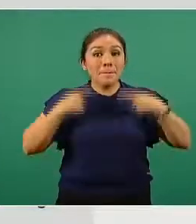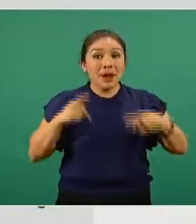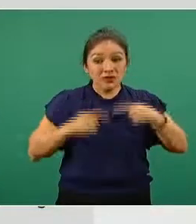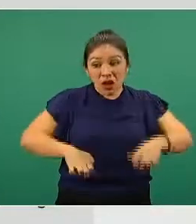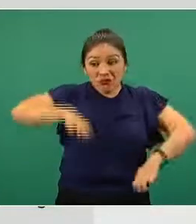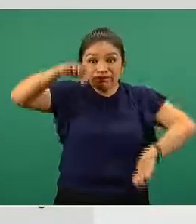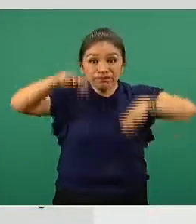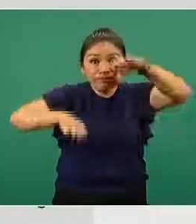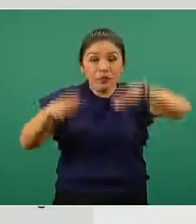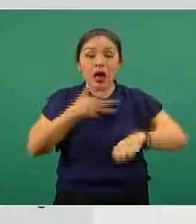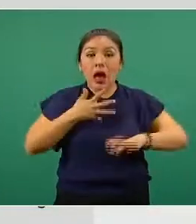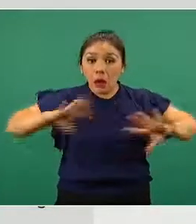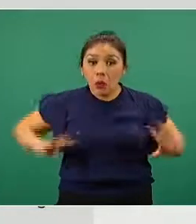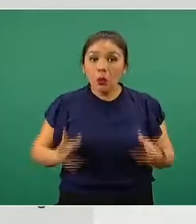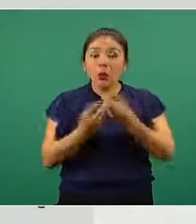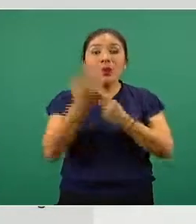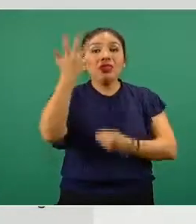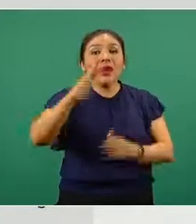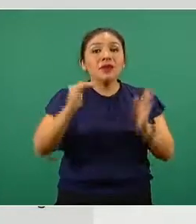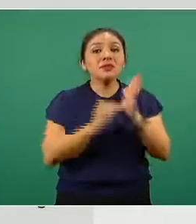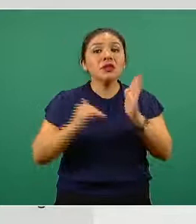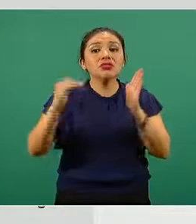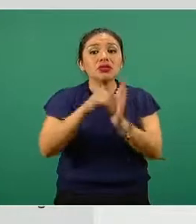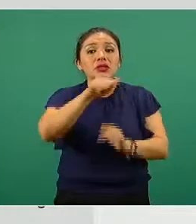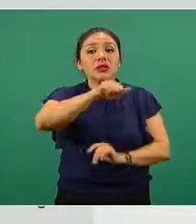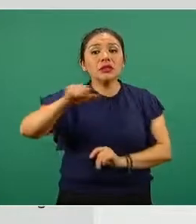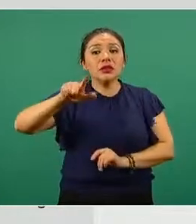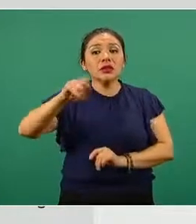adultas mayores, tenemos ya un total de